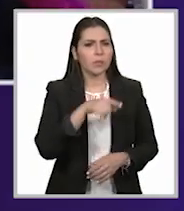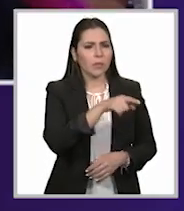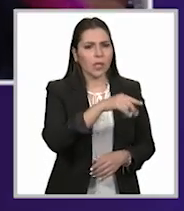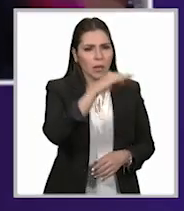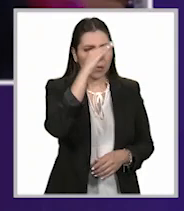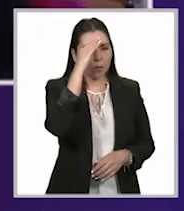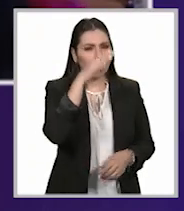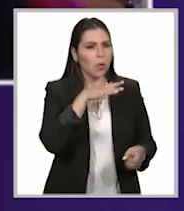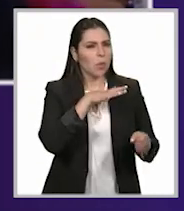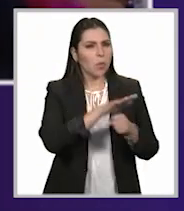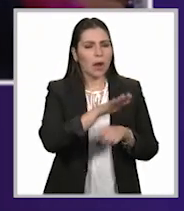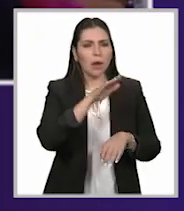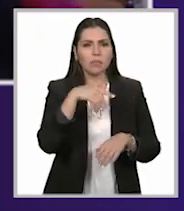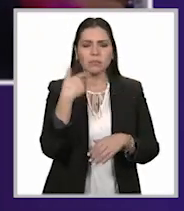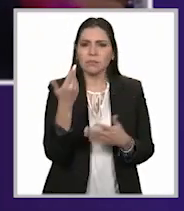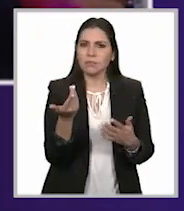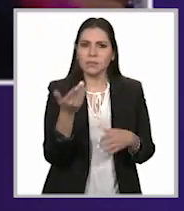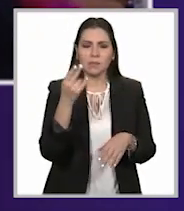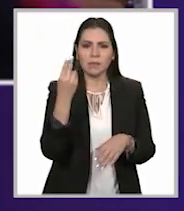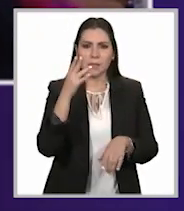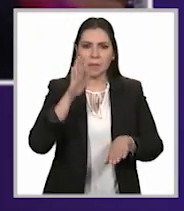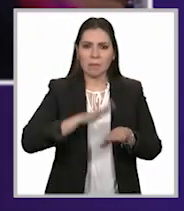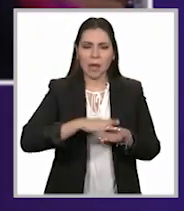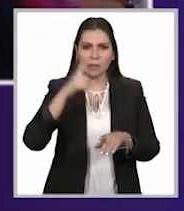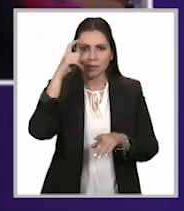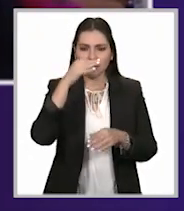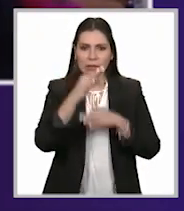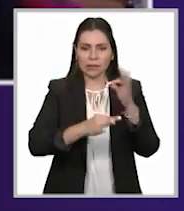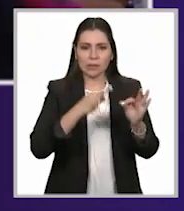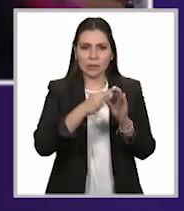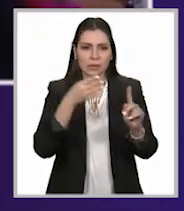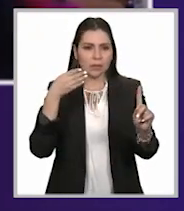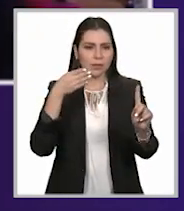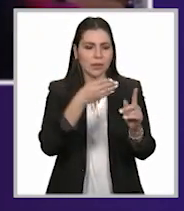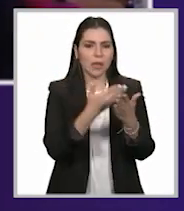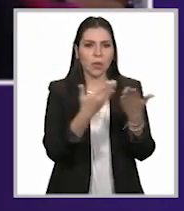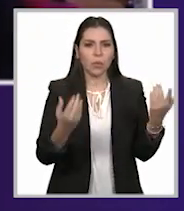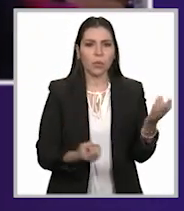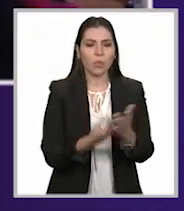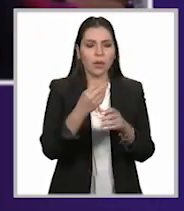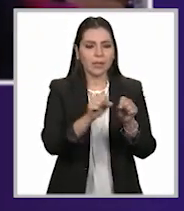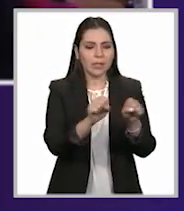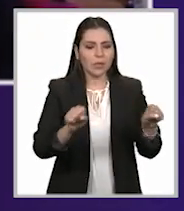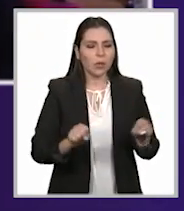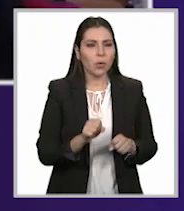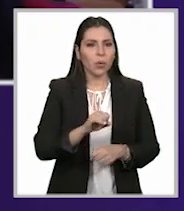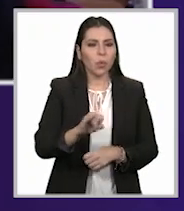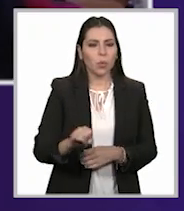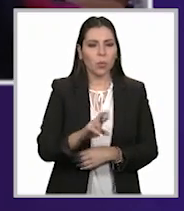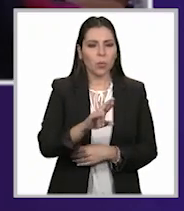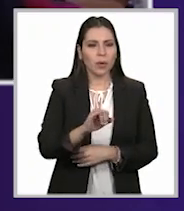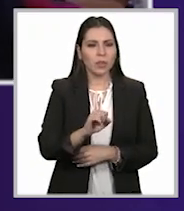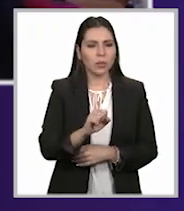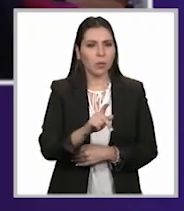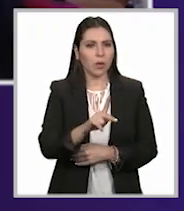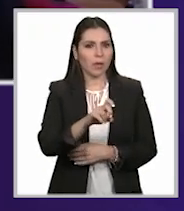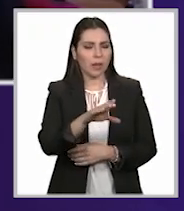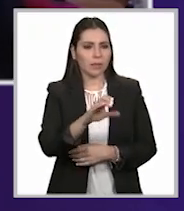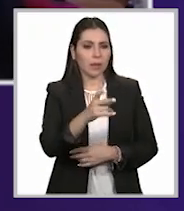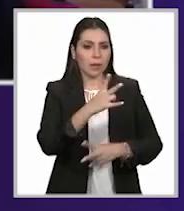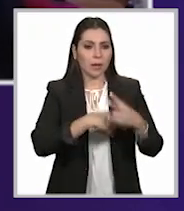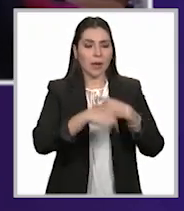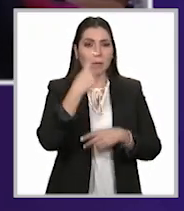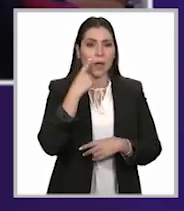¿Cuáles consideras, Ana María, que son los principales retos que la incorporación de este nuevo sistema de jurisprudencia nos puede